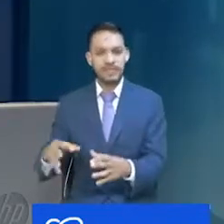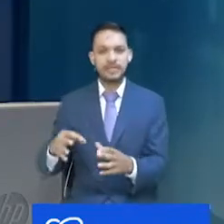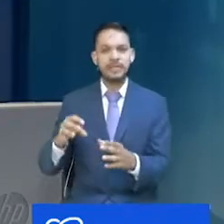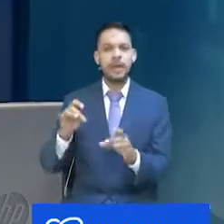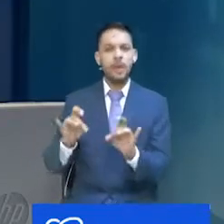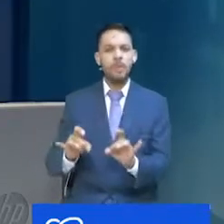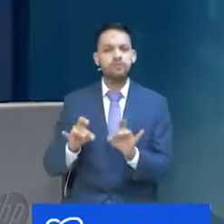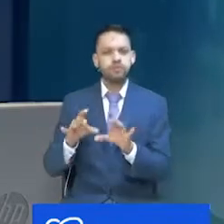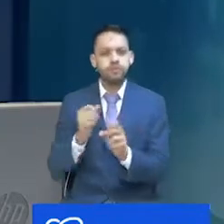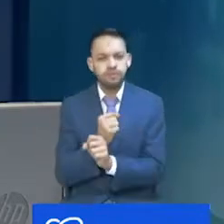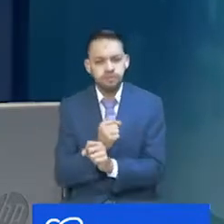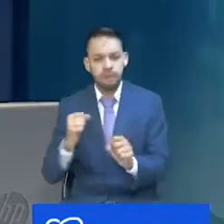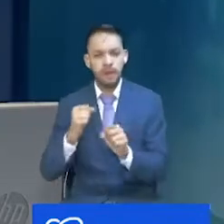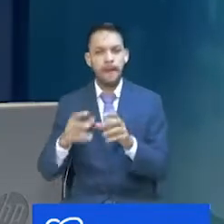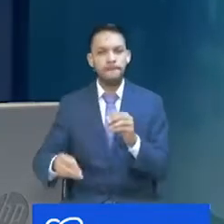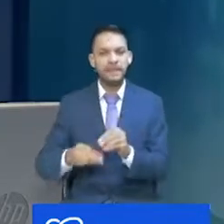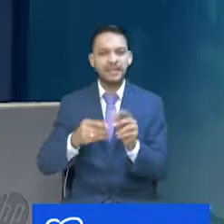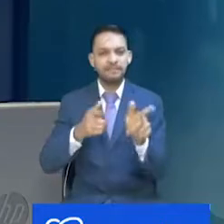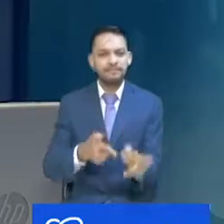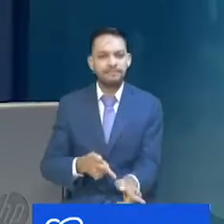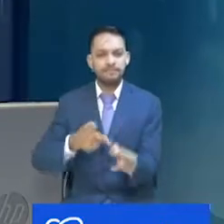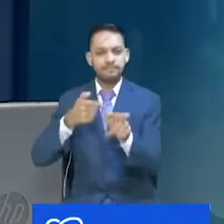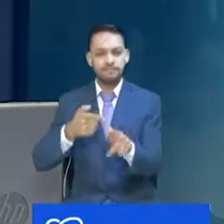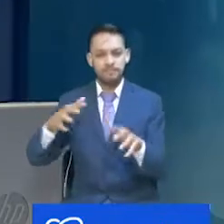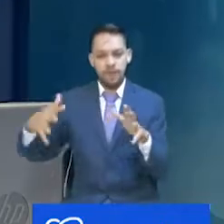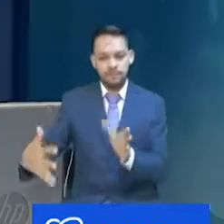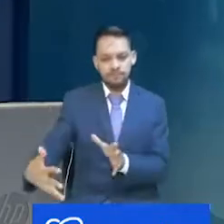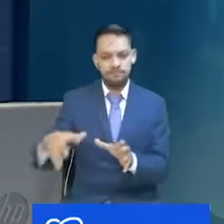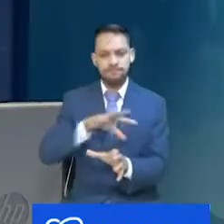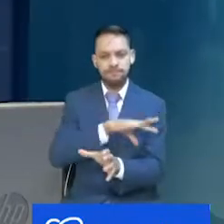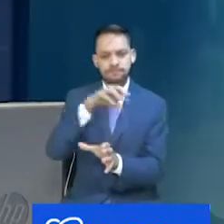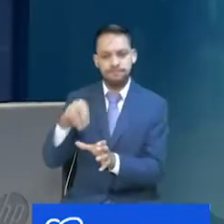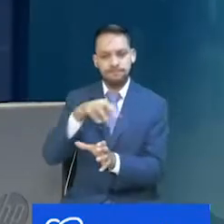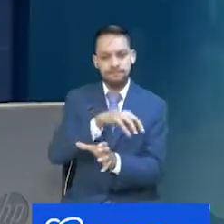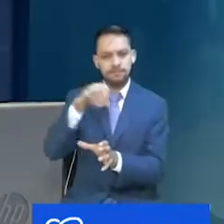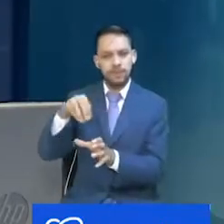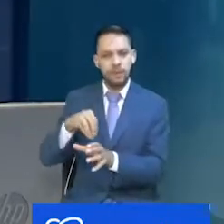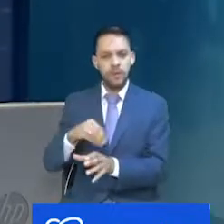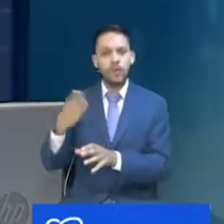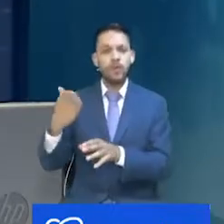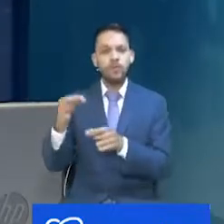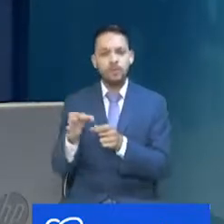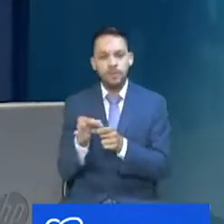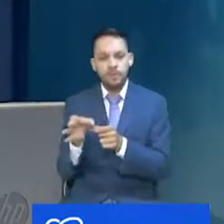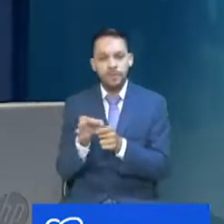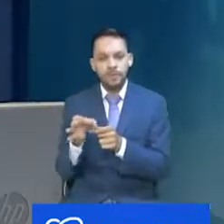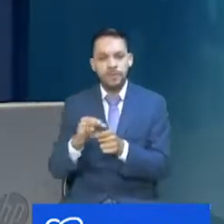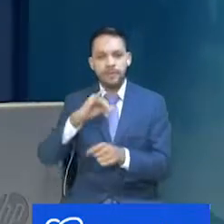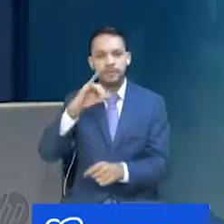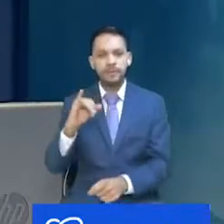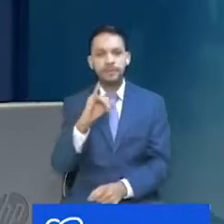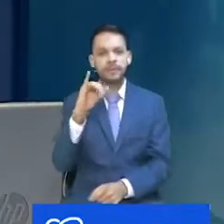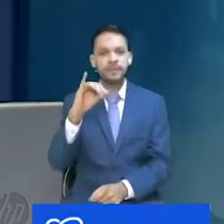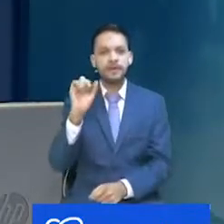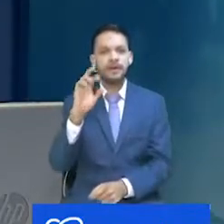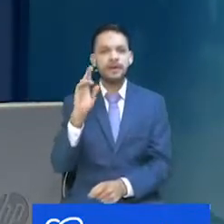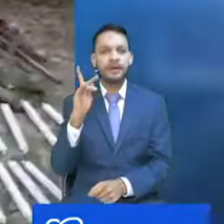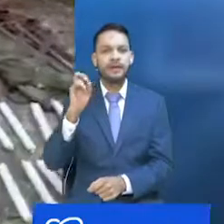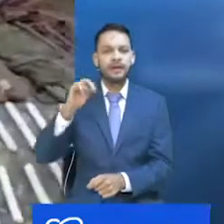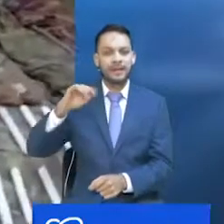tres escopetas entre otros elementos este hallazgo se produjo en la vereda ventanas del municipio de jardín antioquia